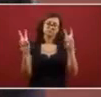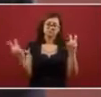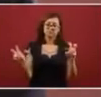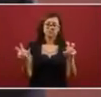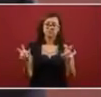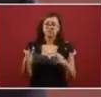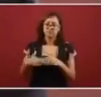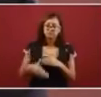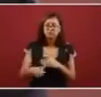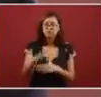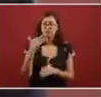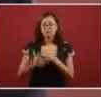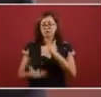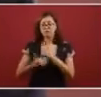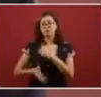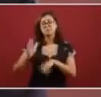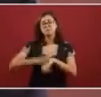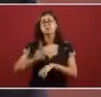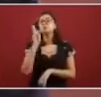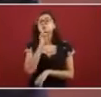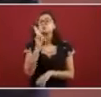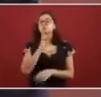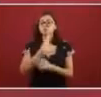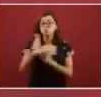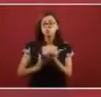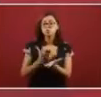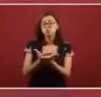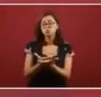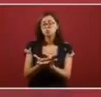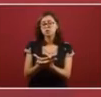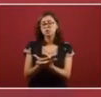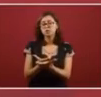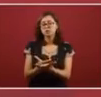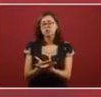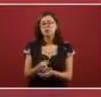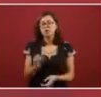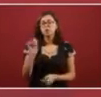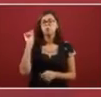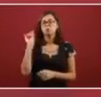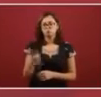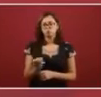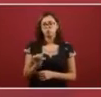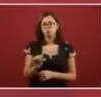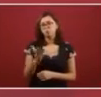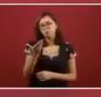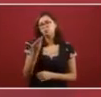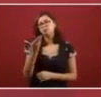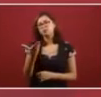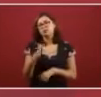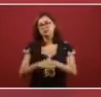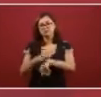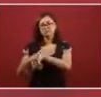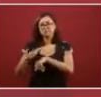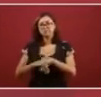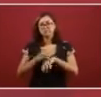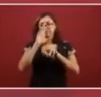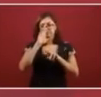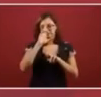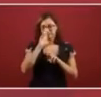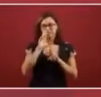Falta que haya más elementos. Hoy le voy a pedir de manera respetuosa, porque se trata de